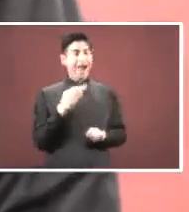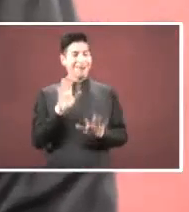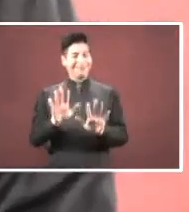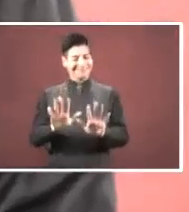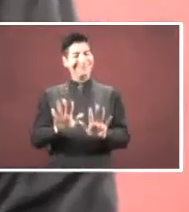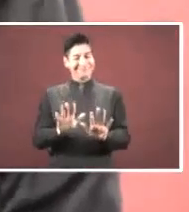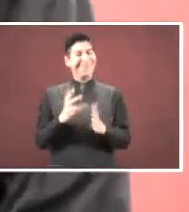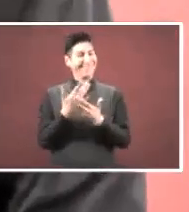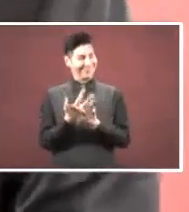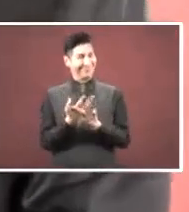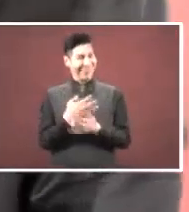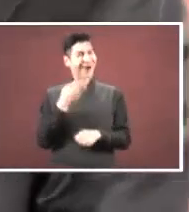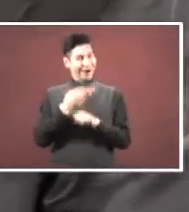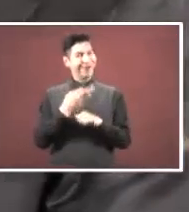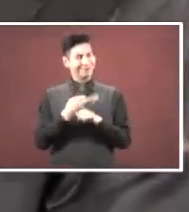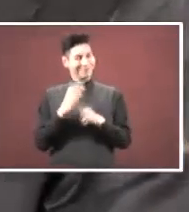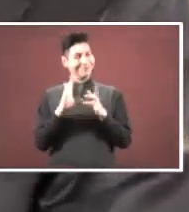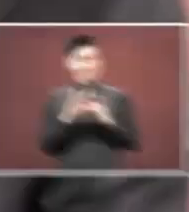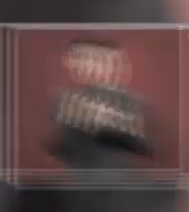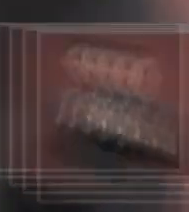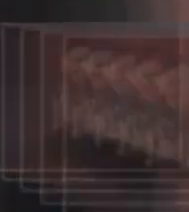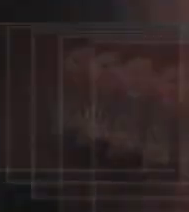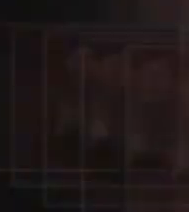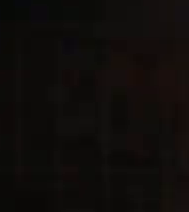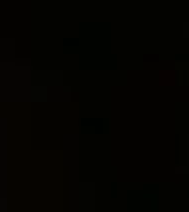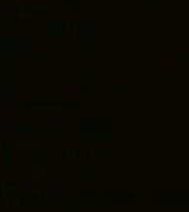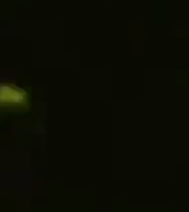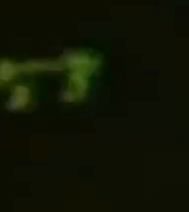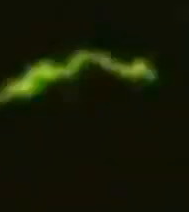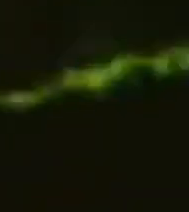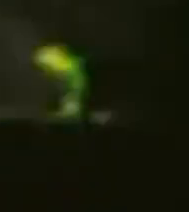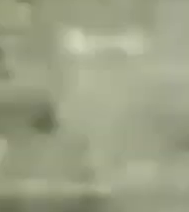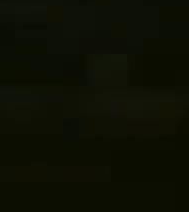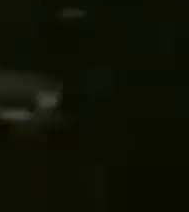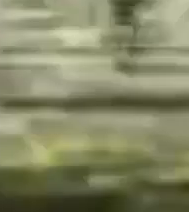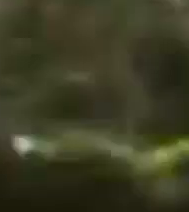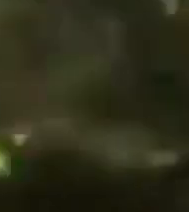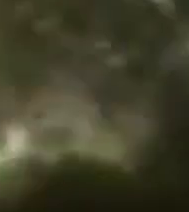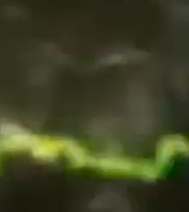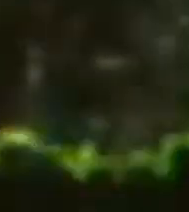¿eh? Sí, Ahora se ha mismo, hablado fuerte. sí.